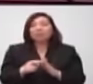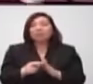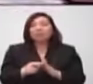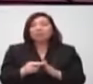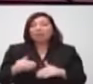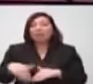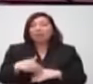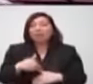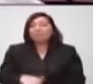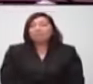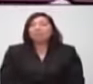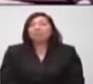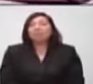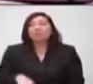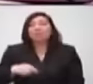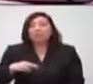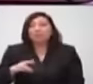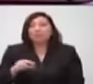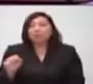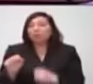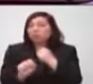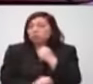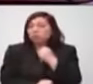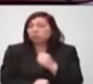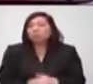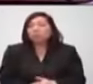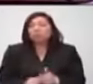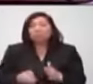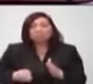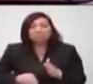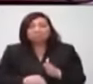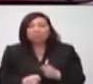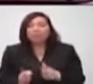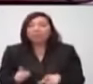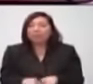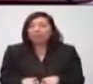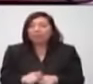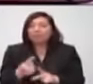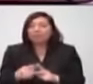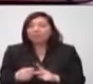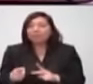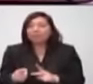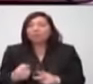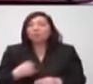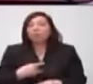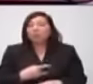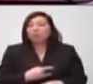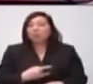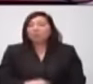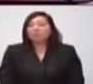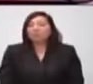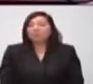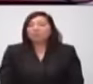la avenida Panamericana Sur, con un viaducto que también se tiene ya proyectado para salir frente a la Universidad